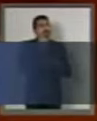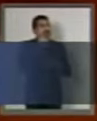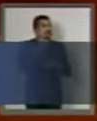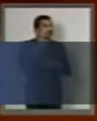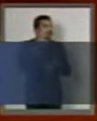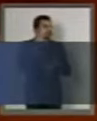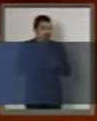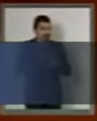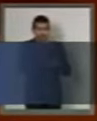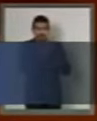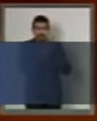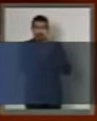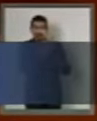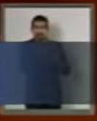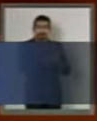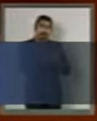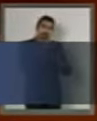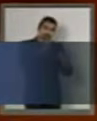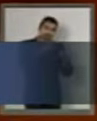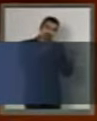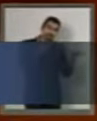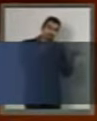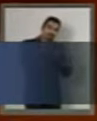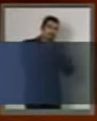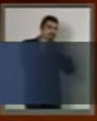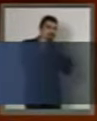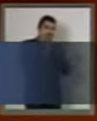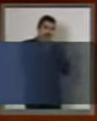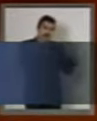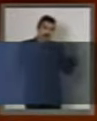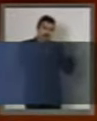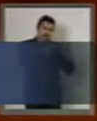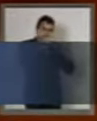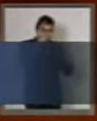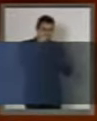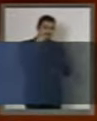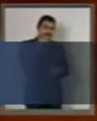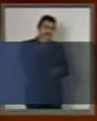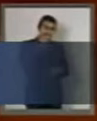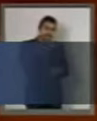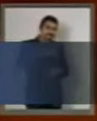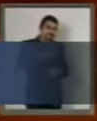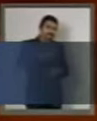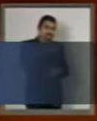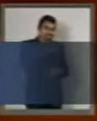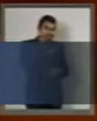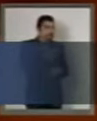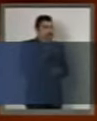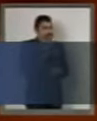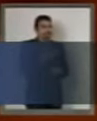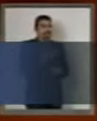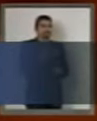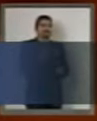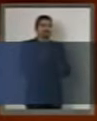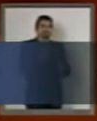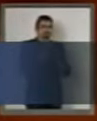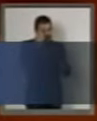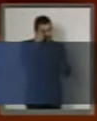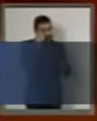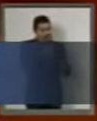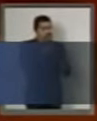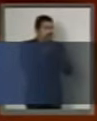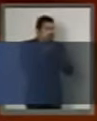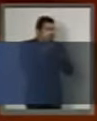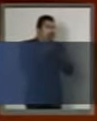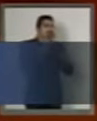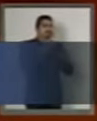no tiene la opinión favorable de la gente. Y el régimen de reparto entre grupos parlamentarios es un asunto que ya se